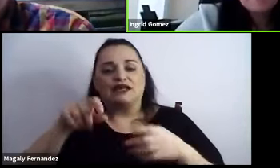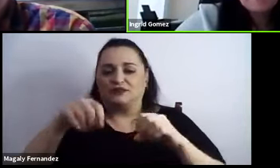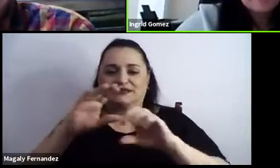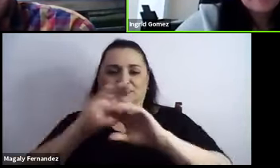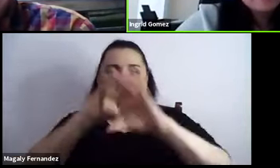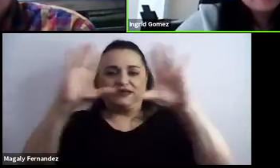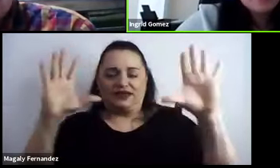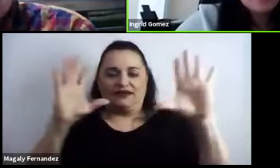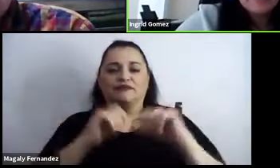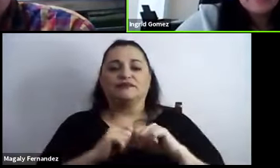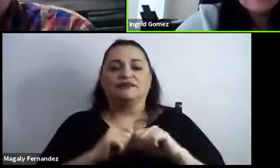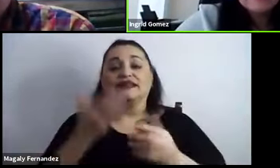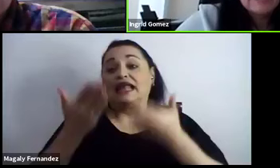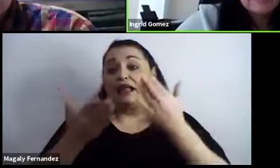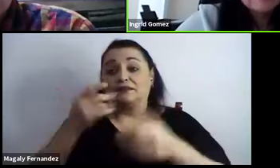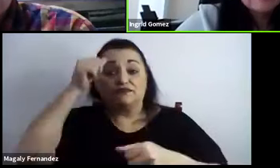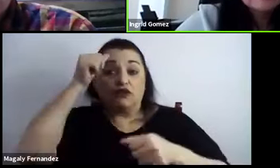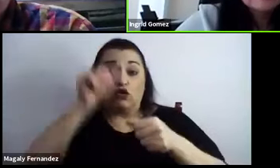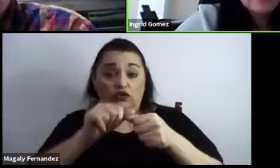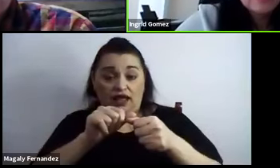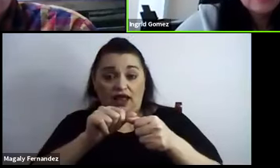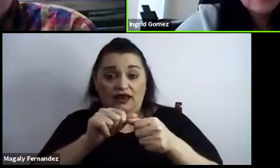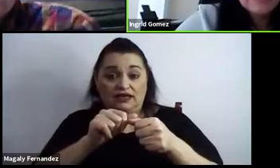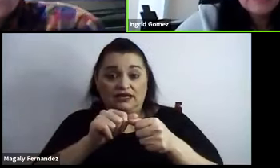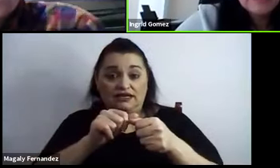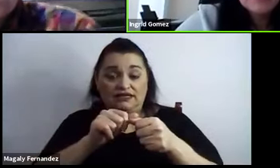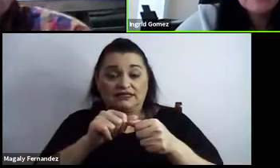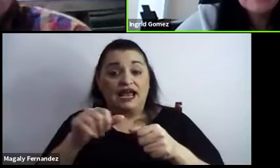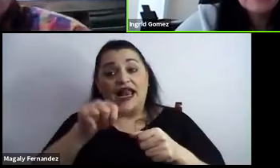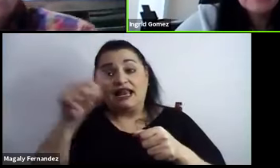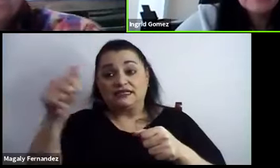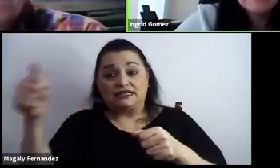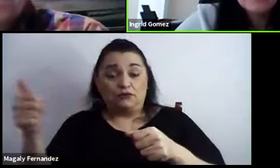mañana. Tal vez recordarles a el resto de las